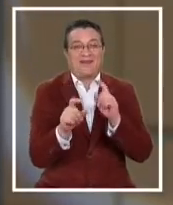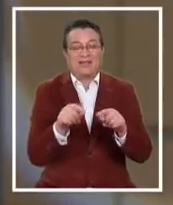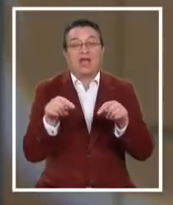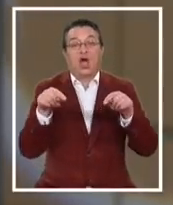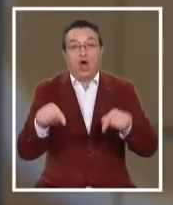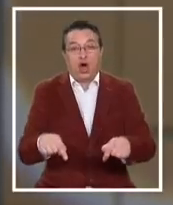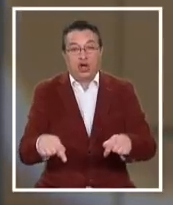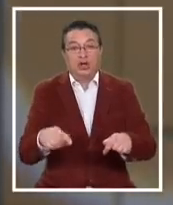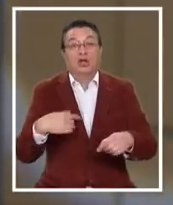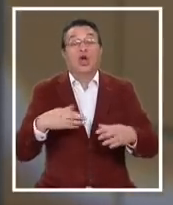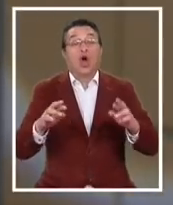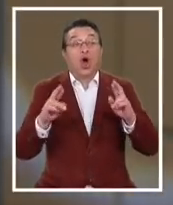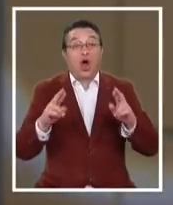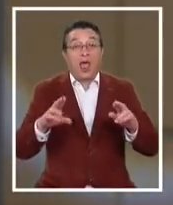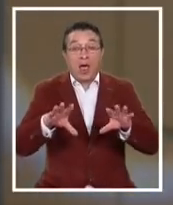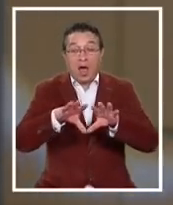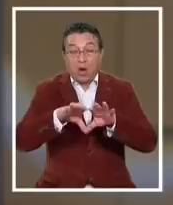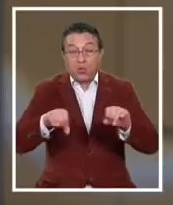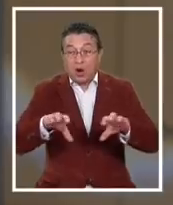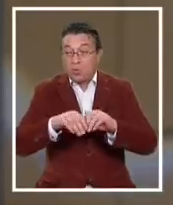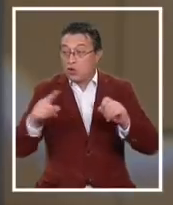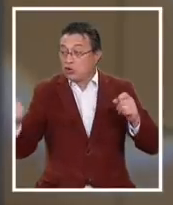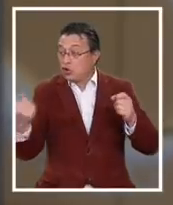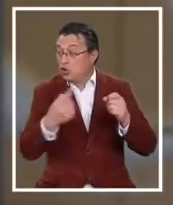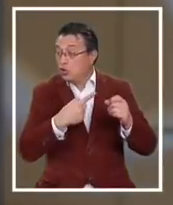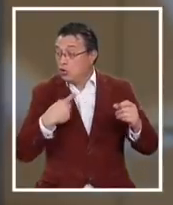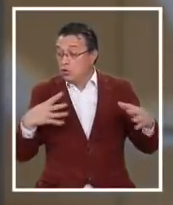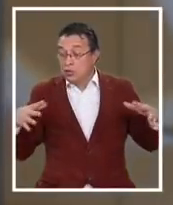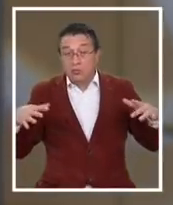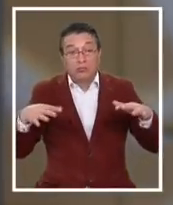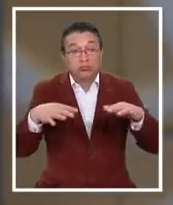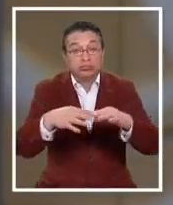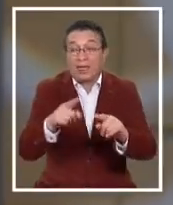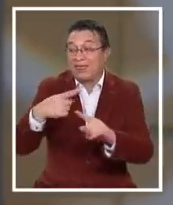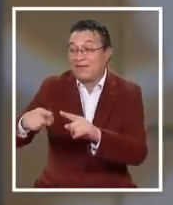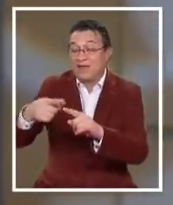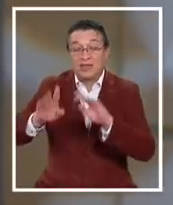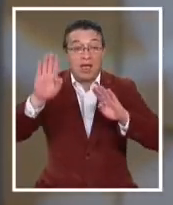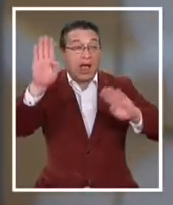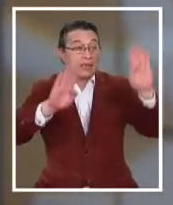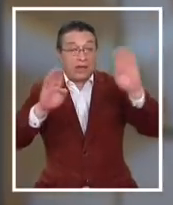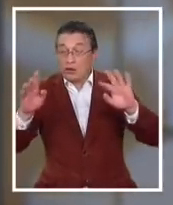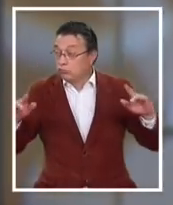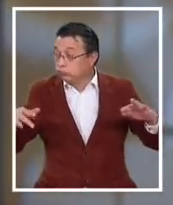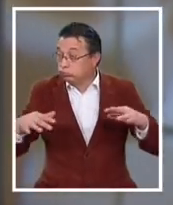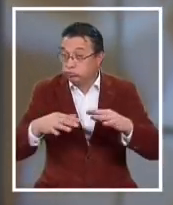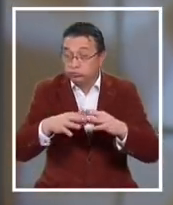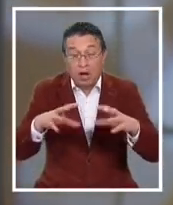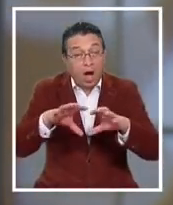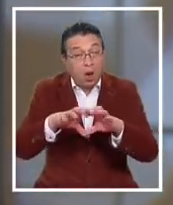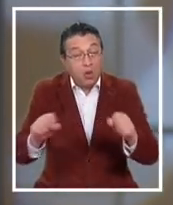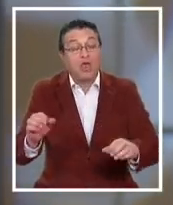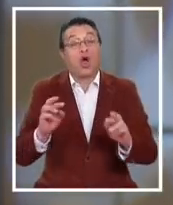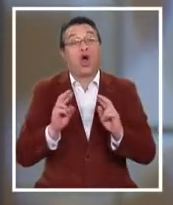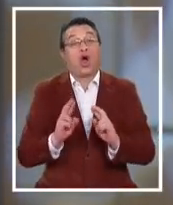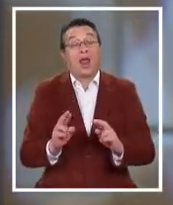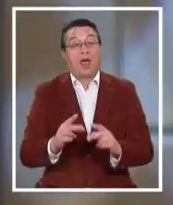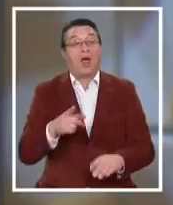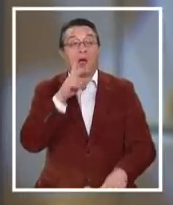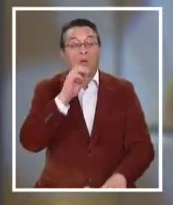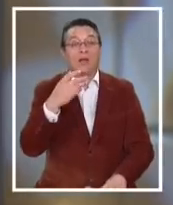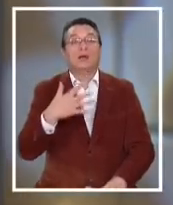hoy día. Espero que logremos una convergencia en torno a esas ideas con diferentes candidaturas, porque esto no puede haber un